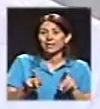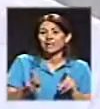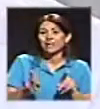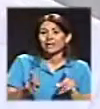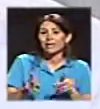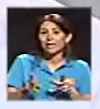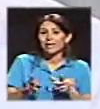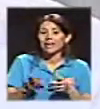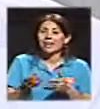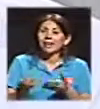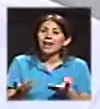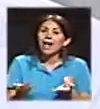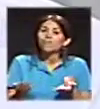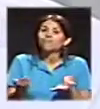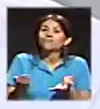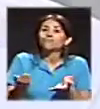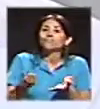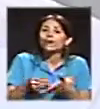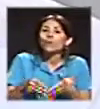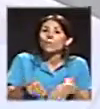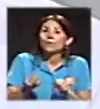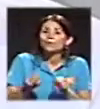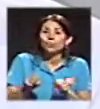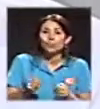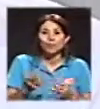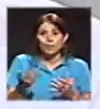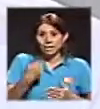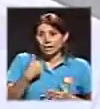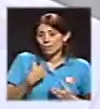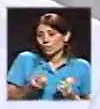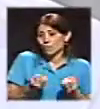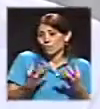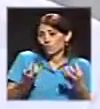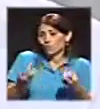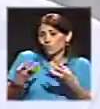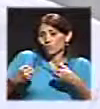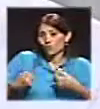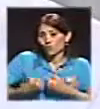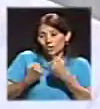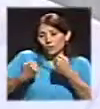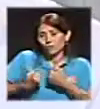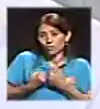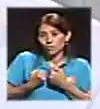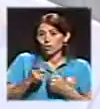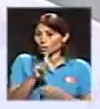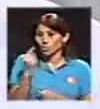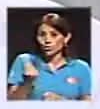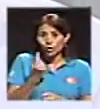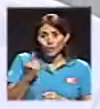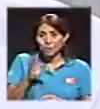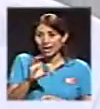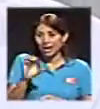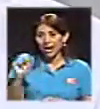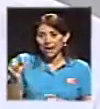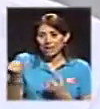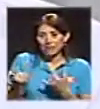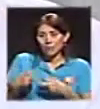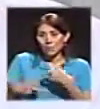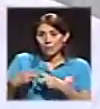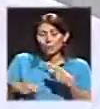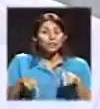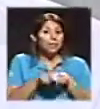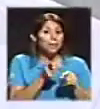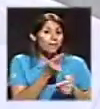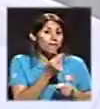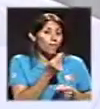Tenemos grandes retos como país a nivel de regímenes básicos, o sea, no solamente la caja está en problemas, el Fondo del Poder